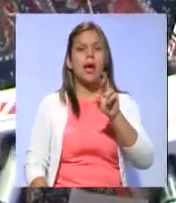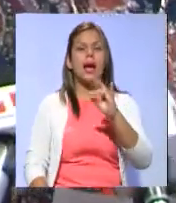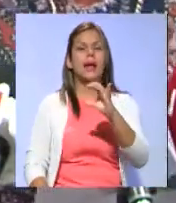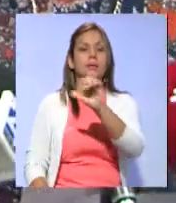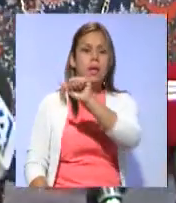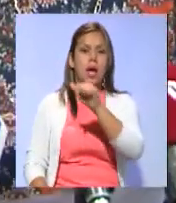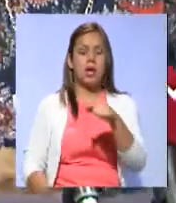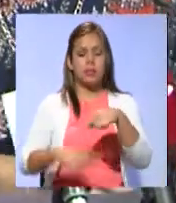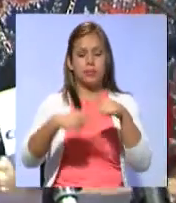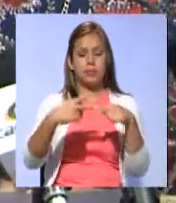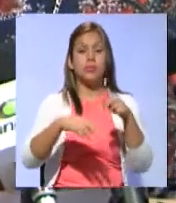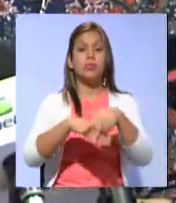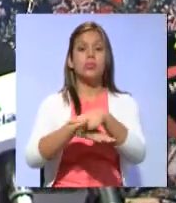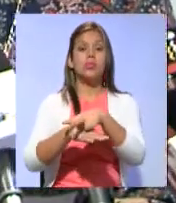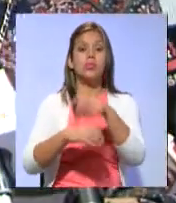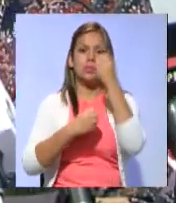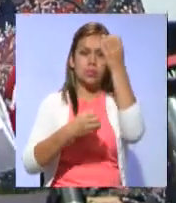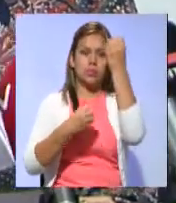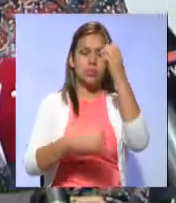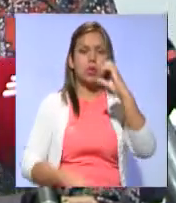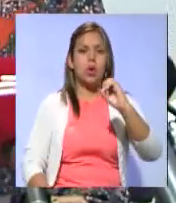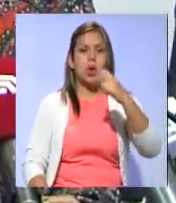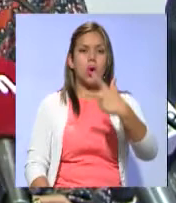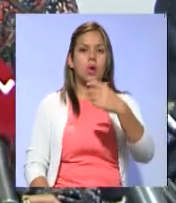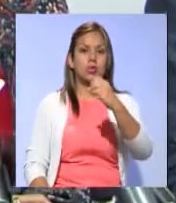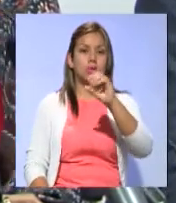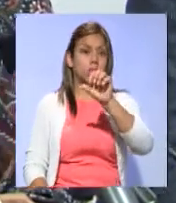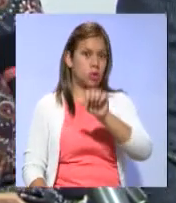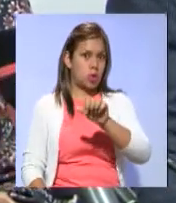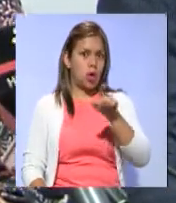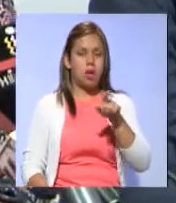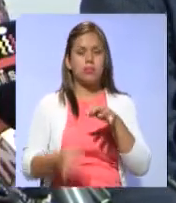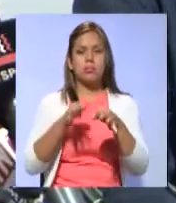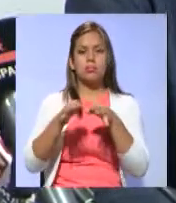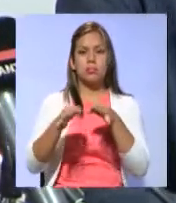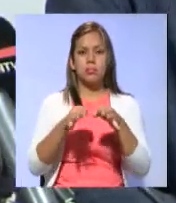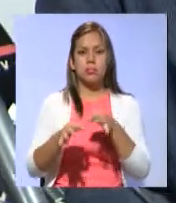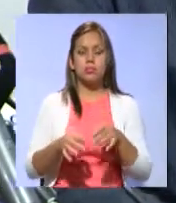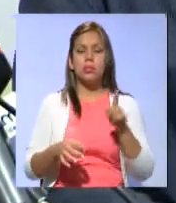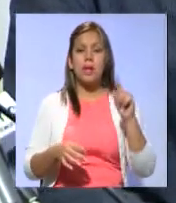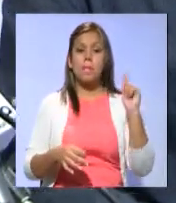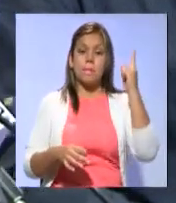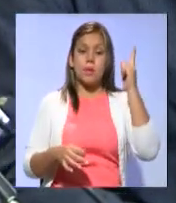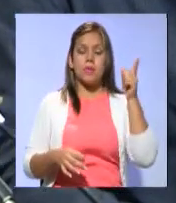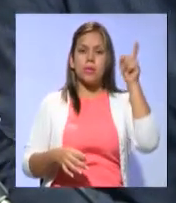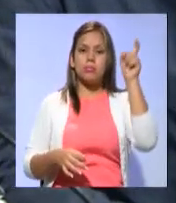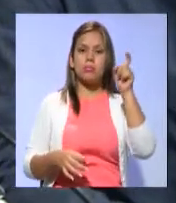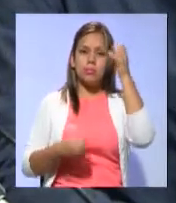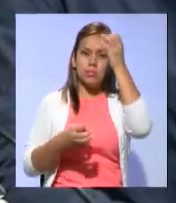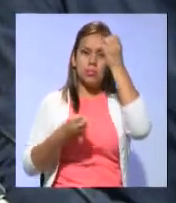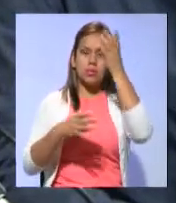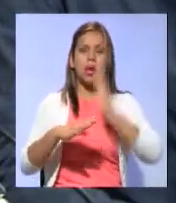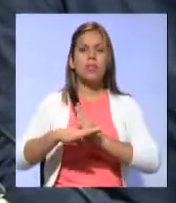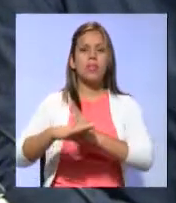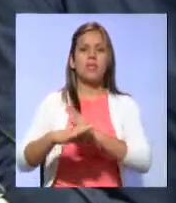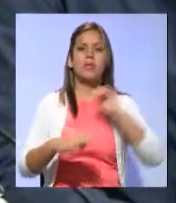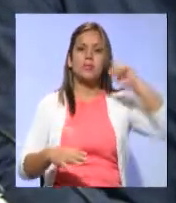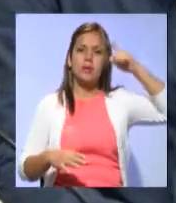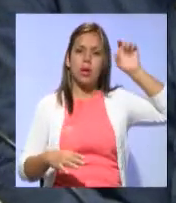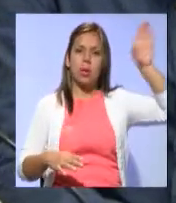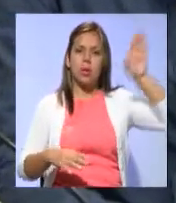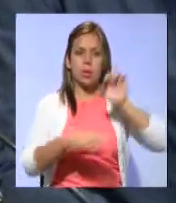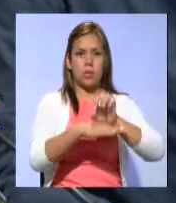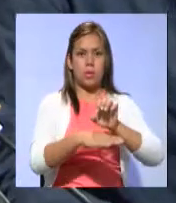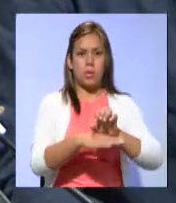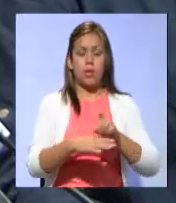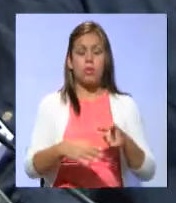del Superintendente de la Información, Carlos Ochoa. Según explicó, el primero debe informar su participación en defensa del Estado ecuatoriano